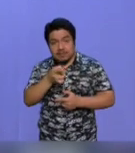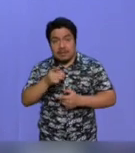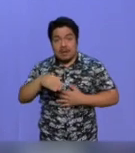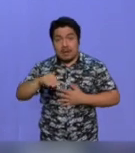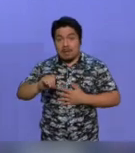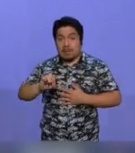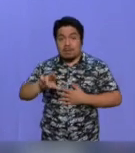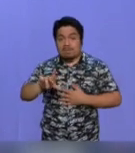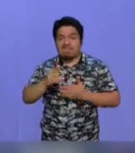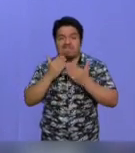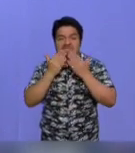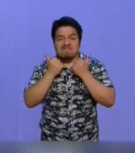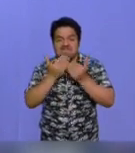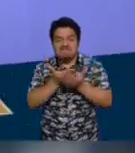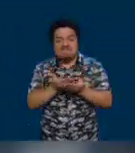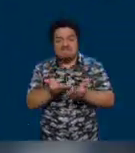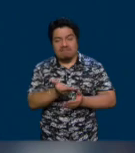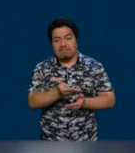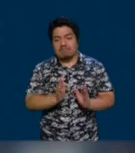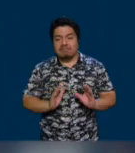Moral no traía nada. Veamos.